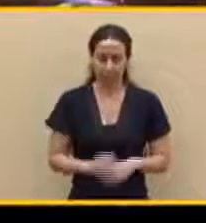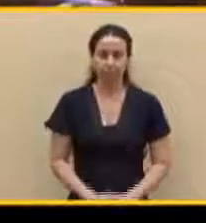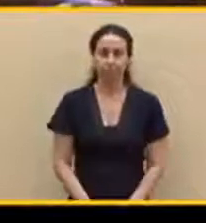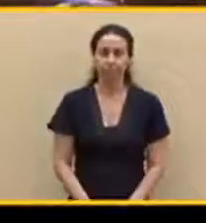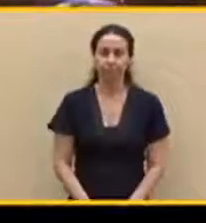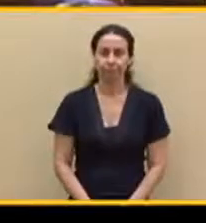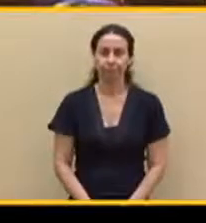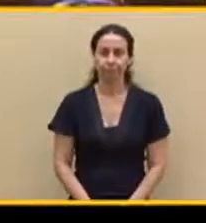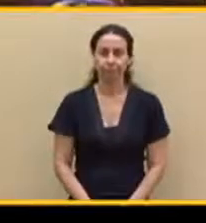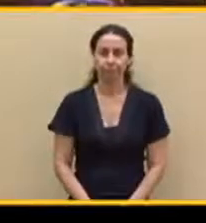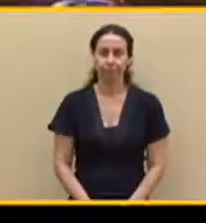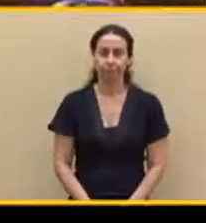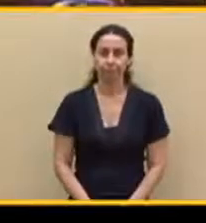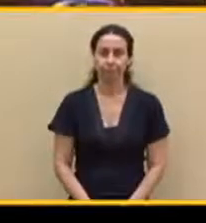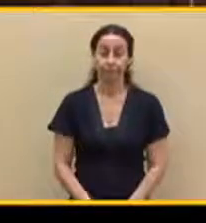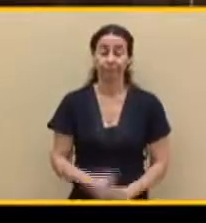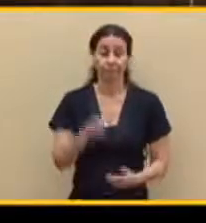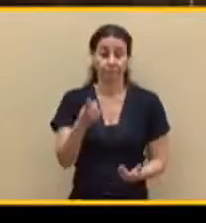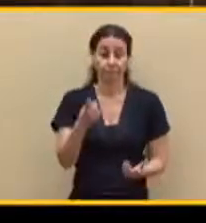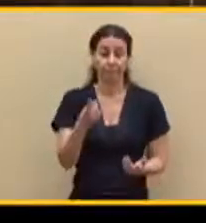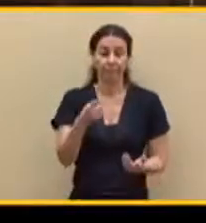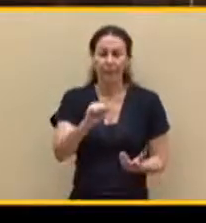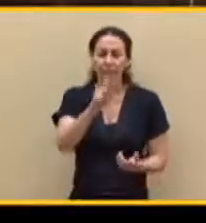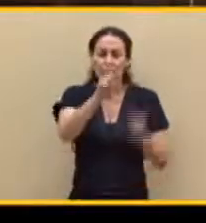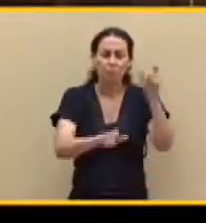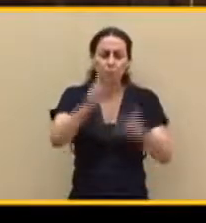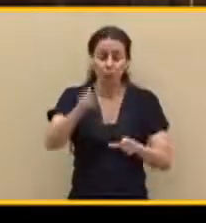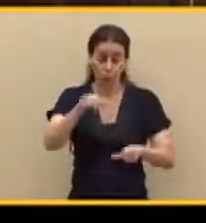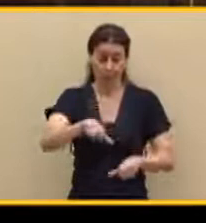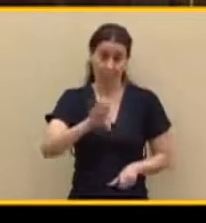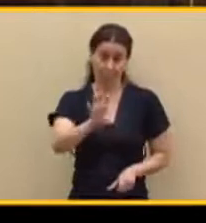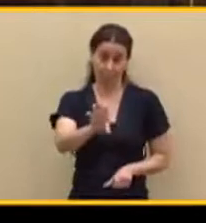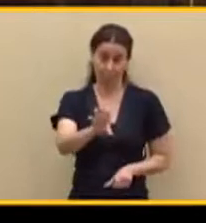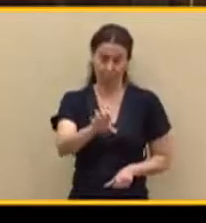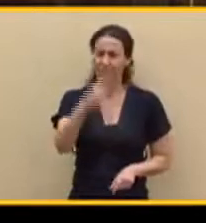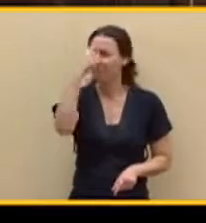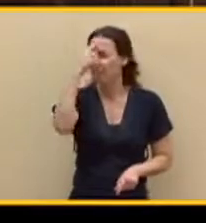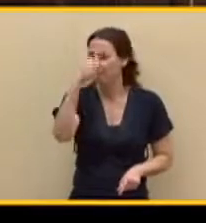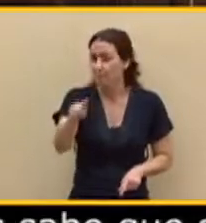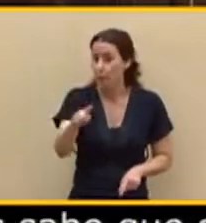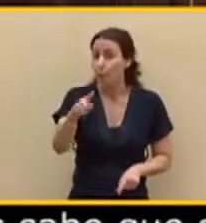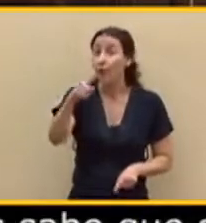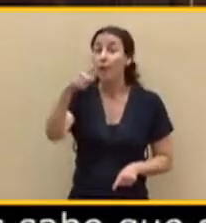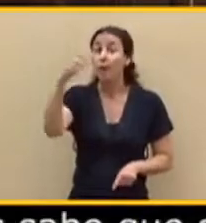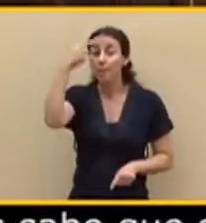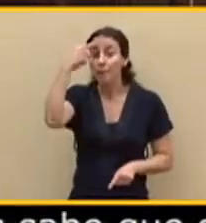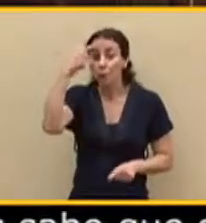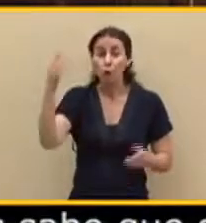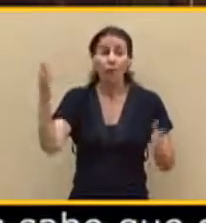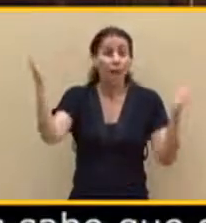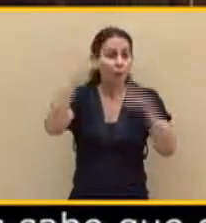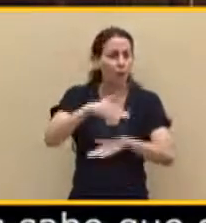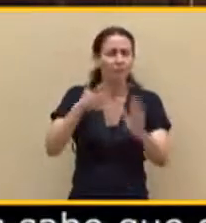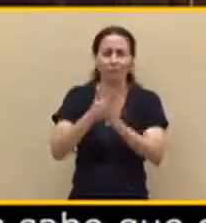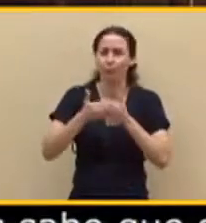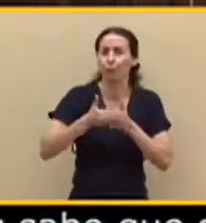Les diré algo. Cada vez más gente en este país sabe que sin memoria no hay futuro y que con impunidad no